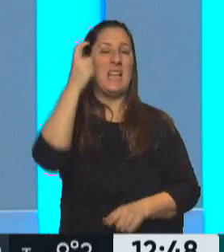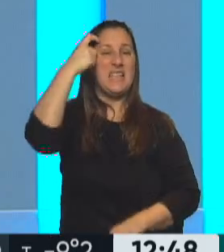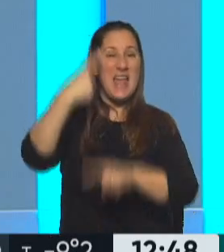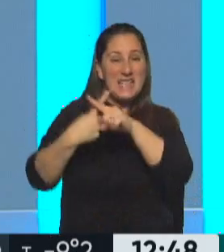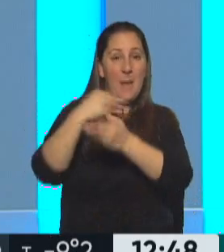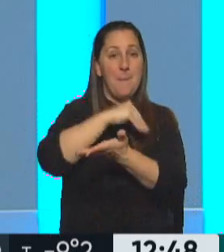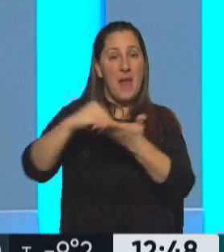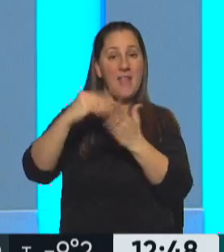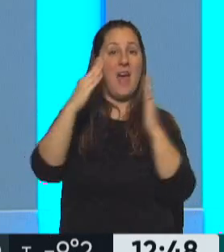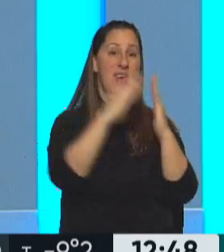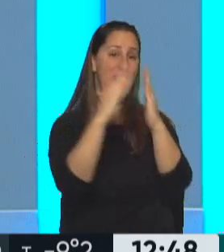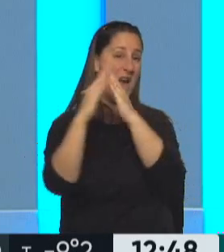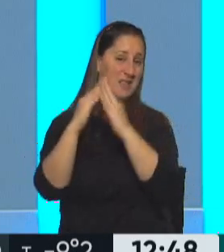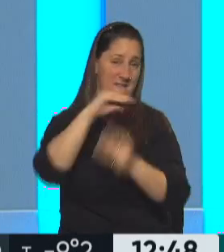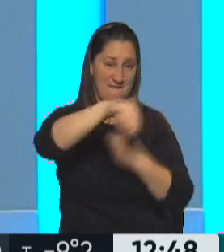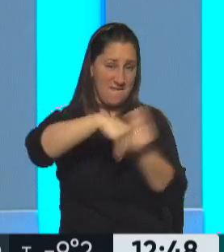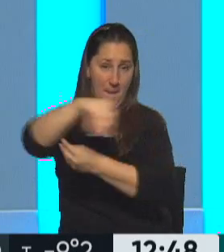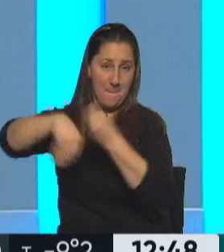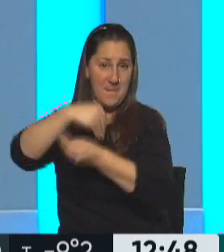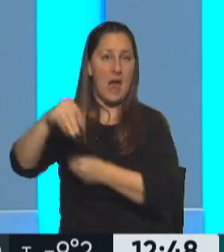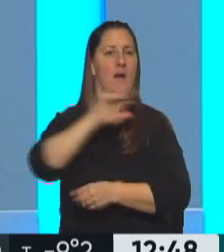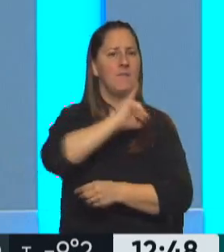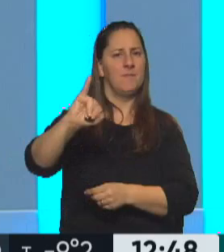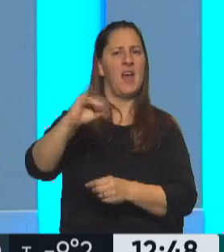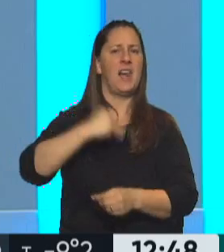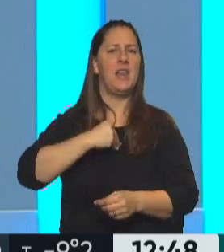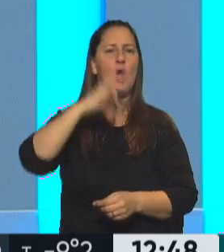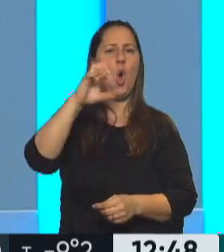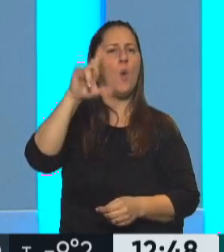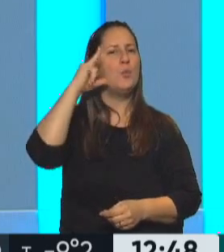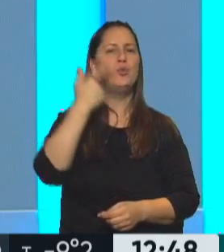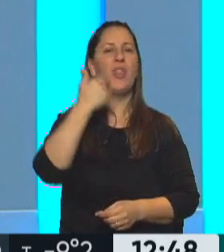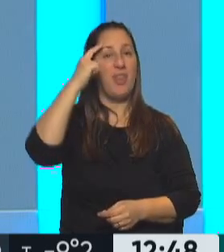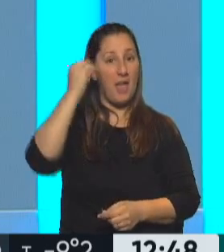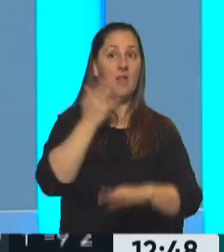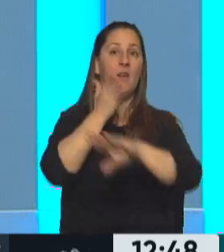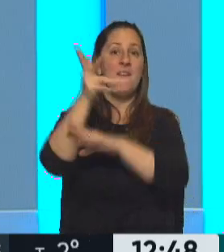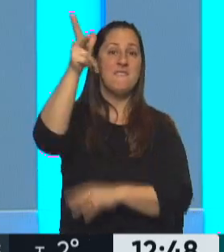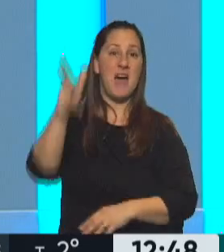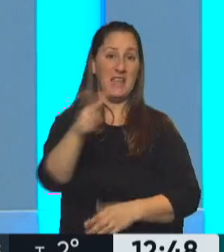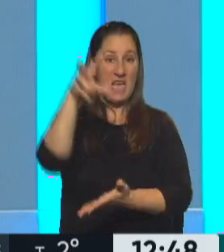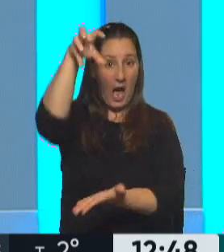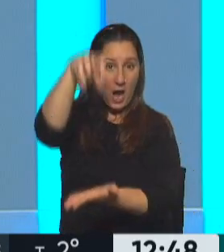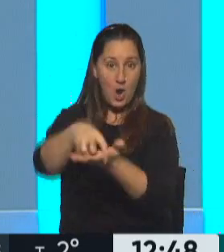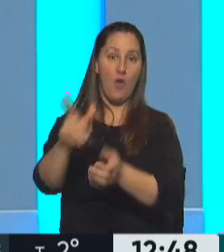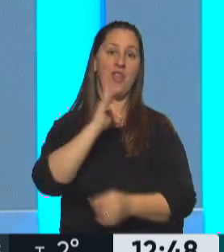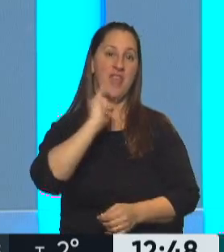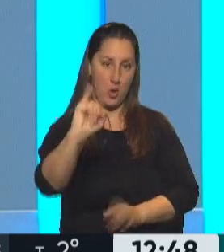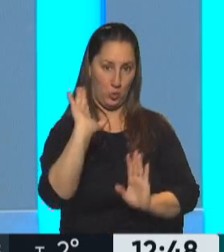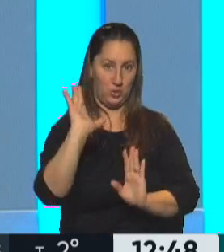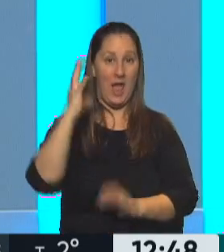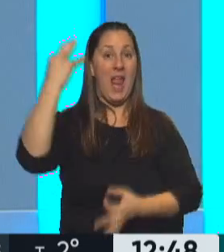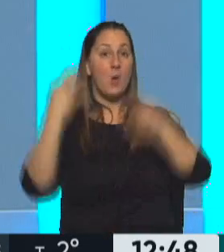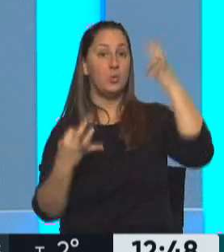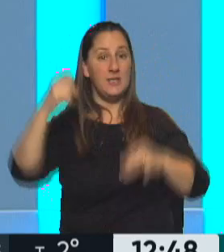empleadas de casas de familia que denunciaron al lopus day ante el Vaticano todavía no hay denuncia legal acá en la justicia